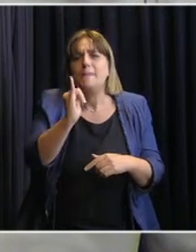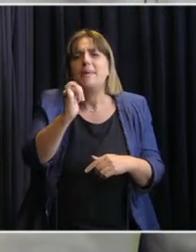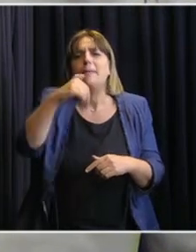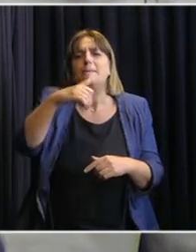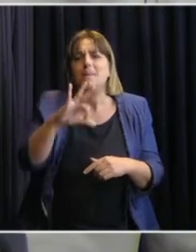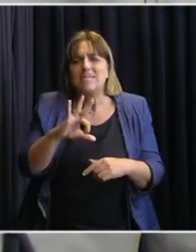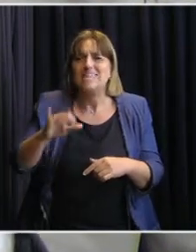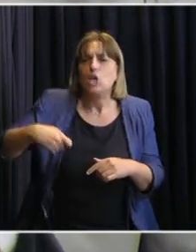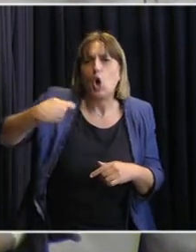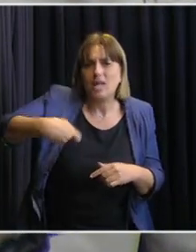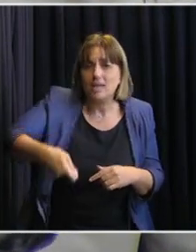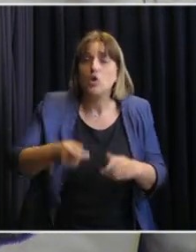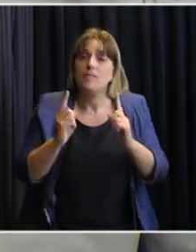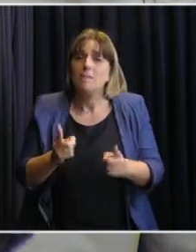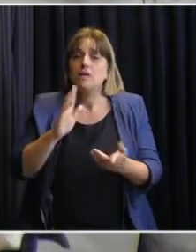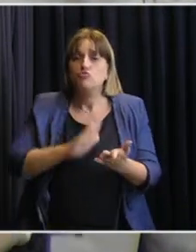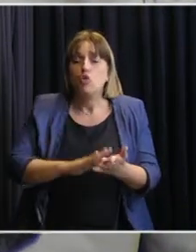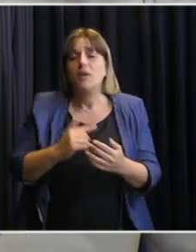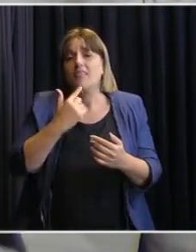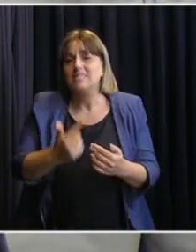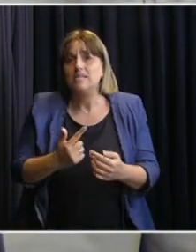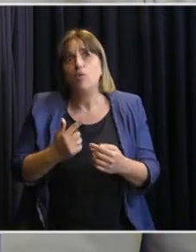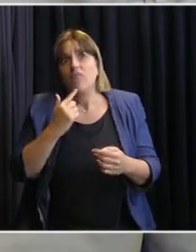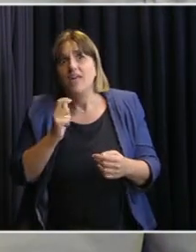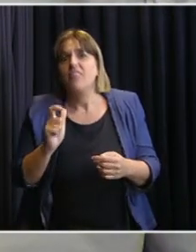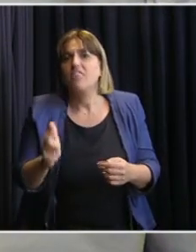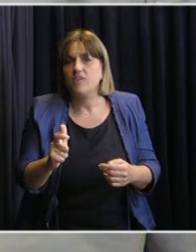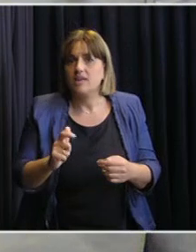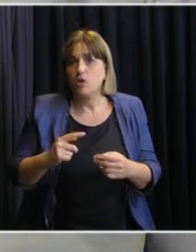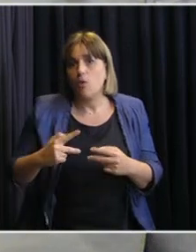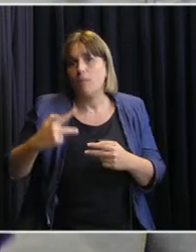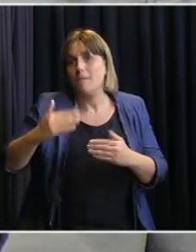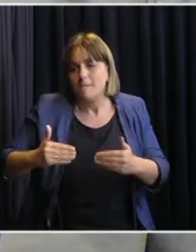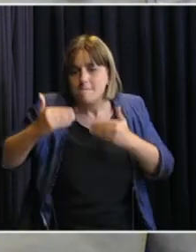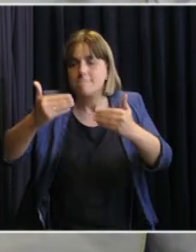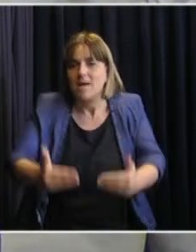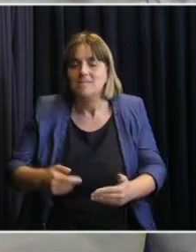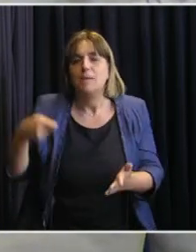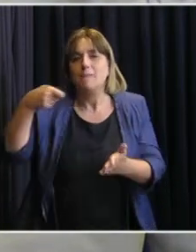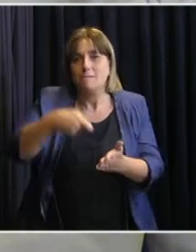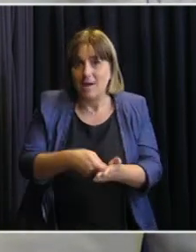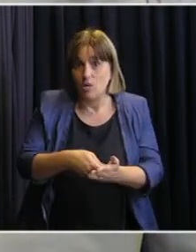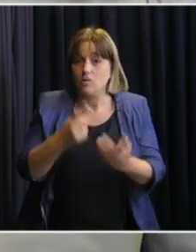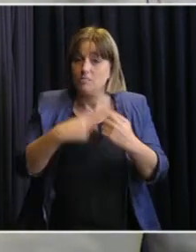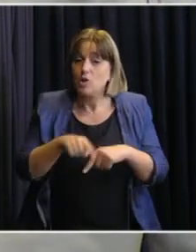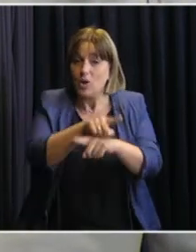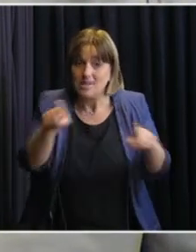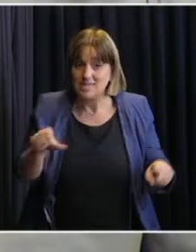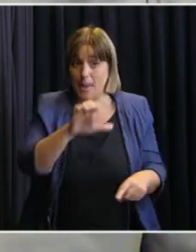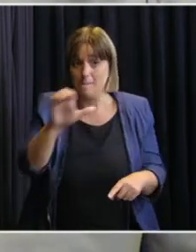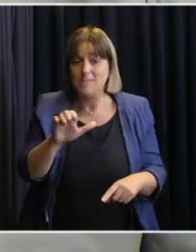créditos, y cuando hablamos de alguna manera de extender o impedir el pago de obligaciones, que dichas empresas también son las que